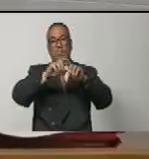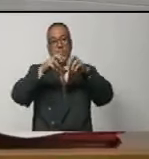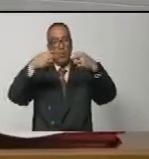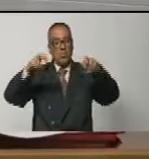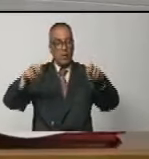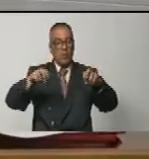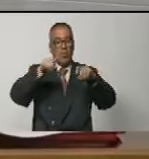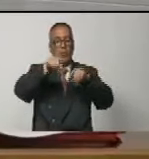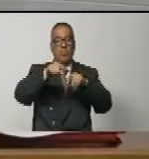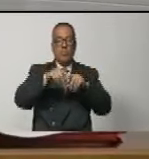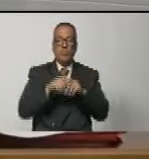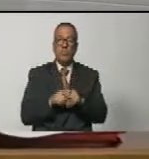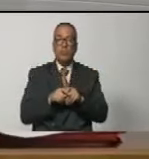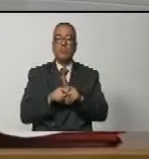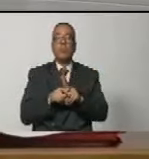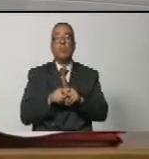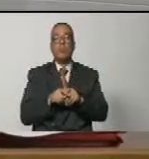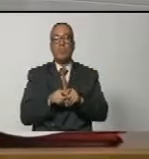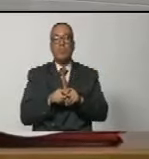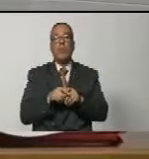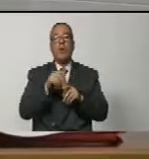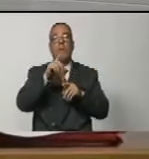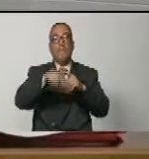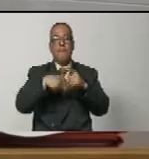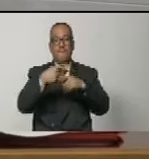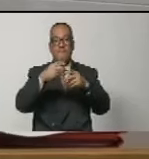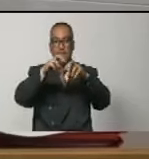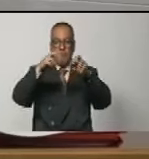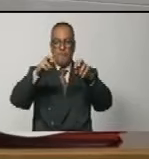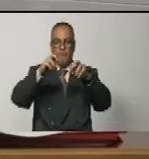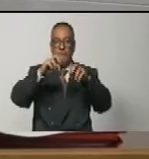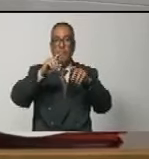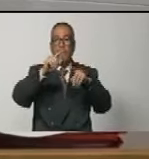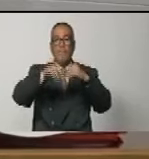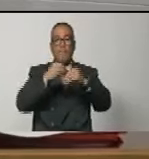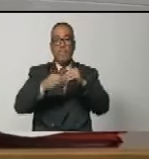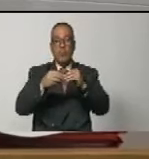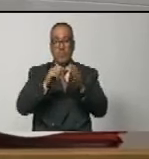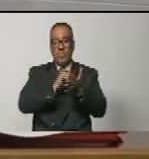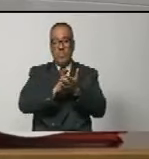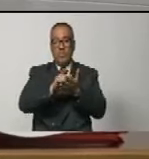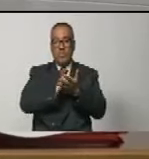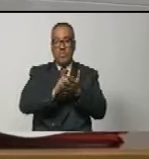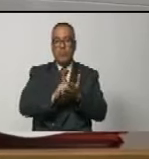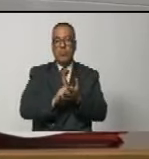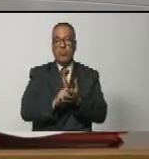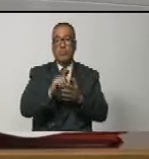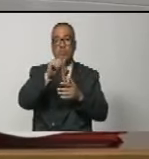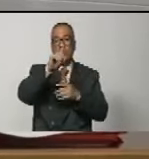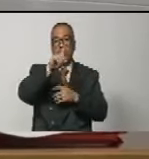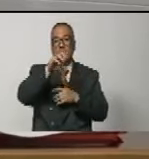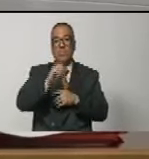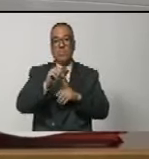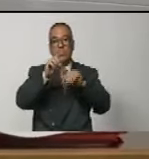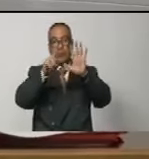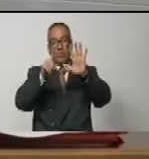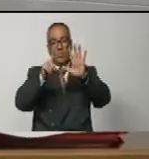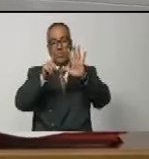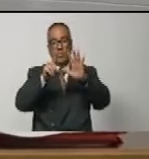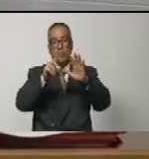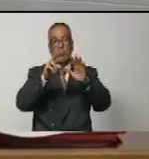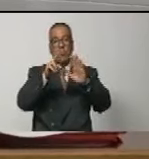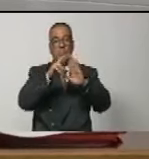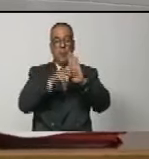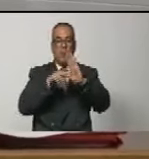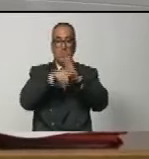los títulos, los capítulos, los acápites y los epígrafes, de acuerdo a lo que está establecido en el artículo 106